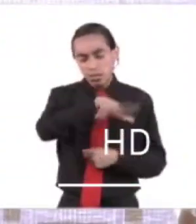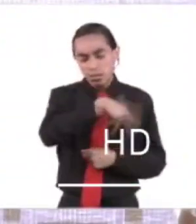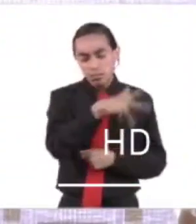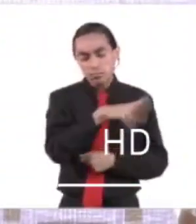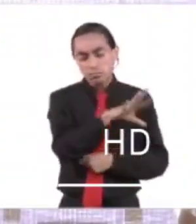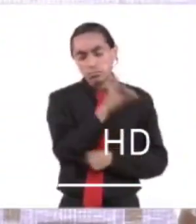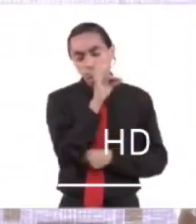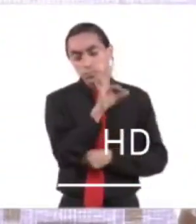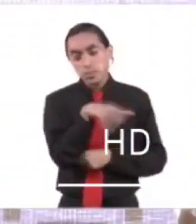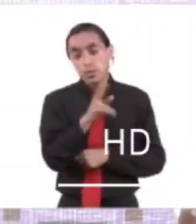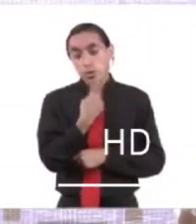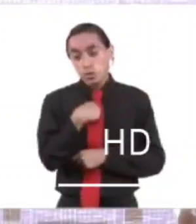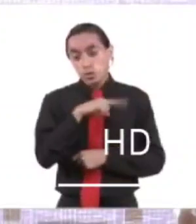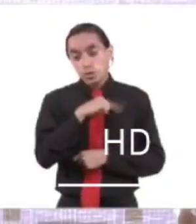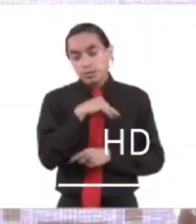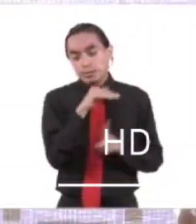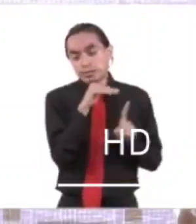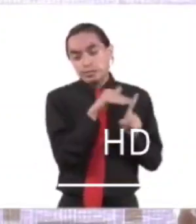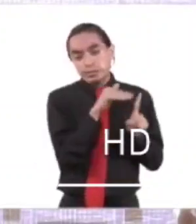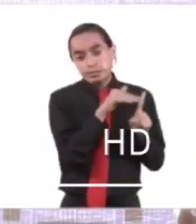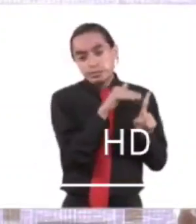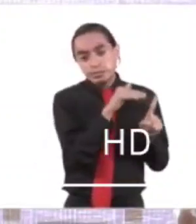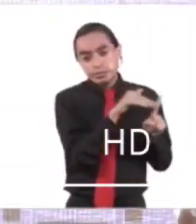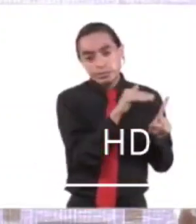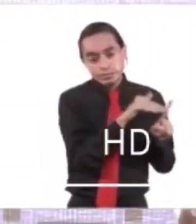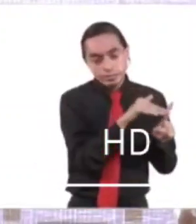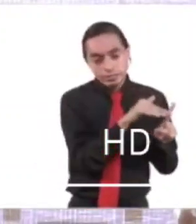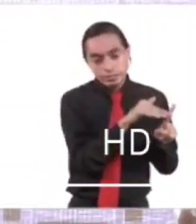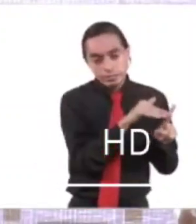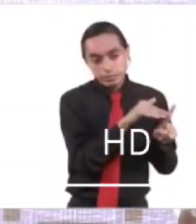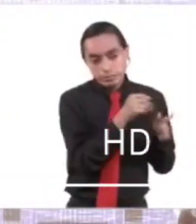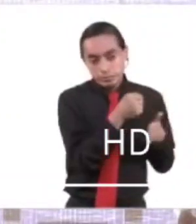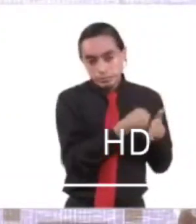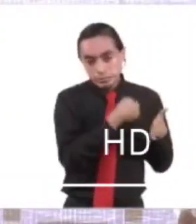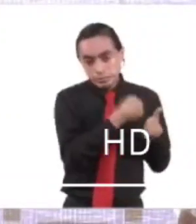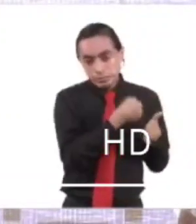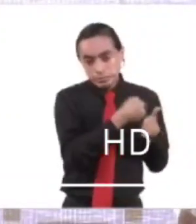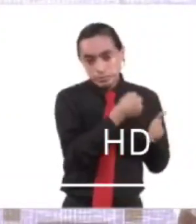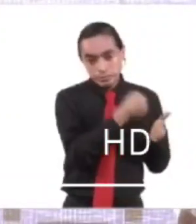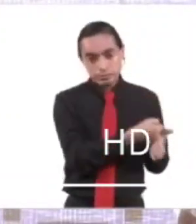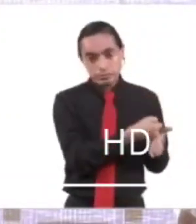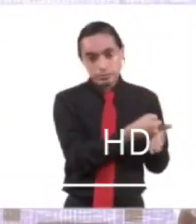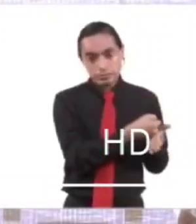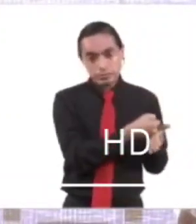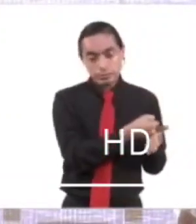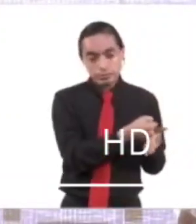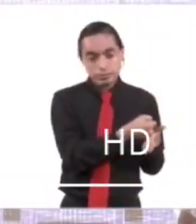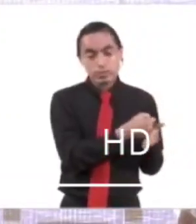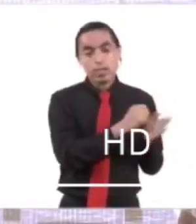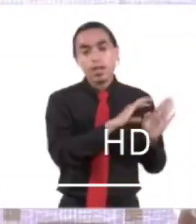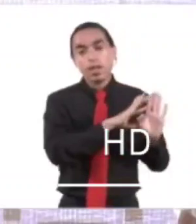Pero nosotros insistimos y insistimos hasta que